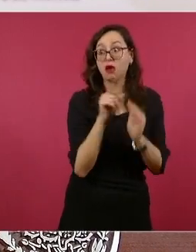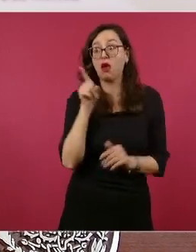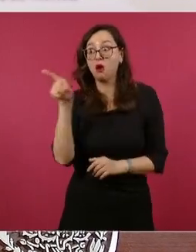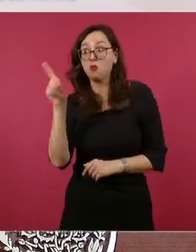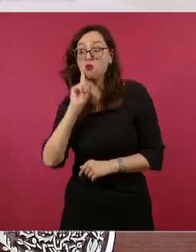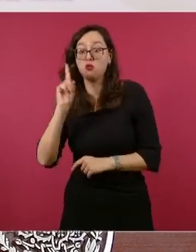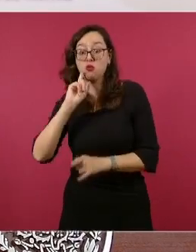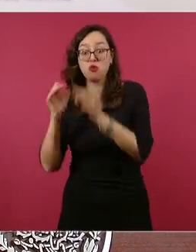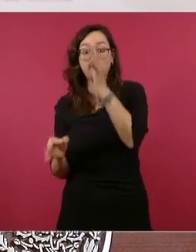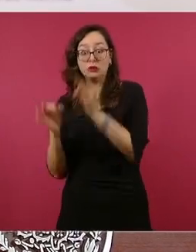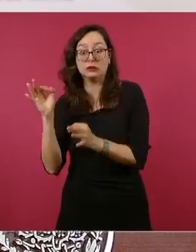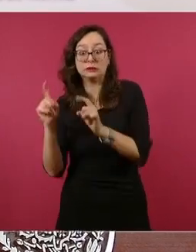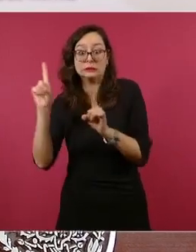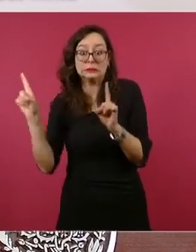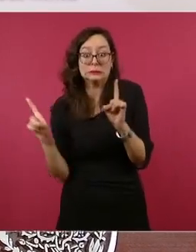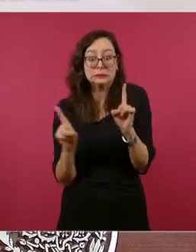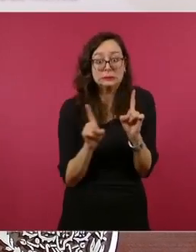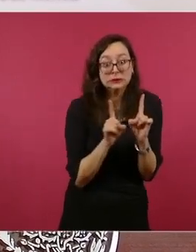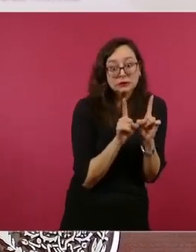En lo oscurito.